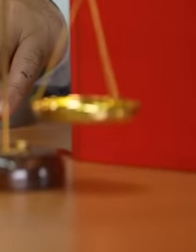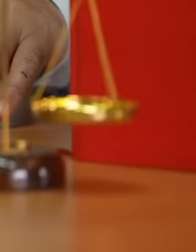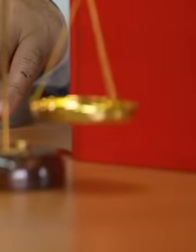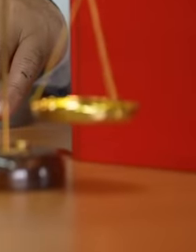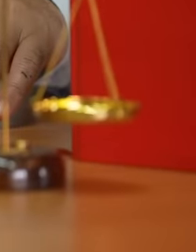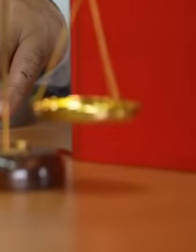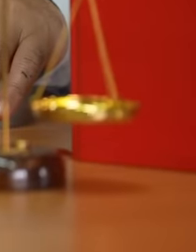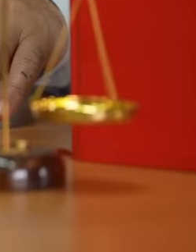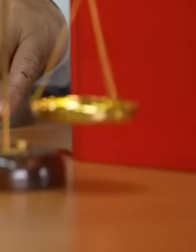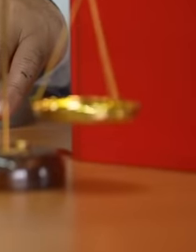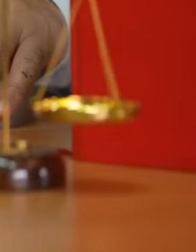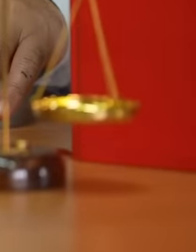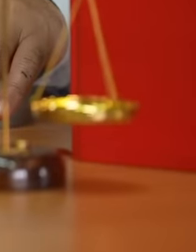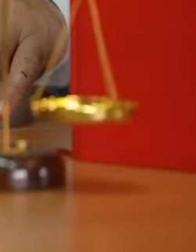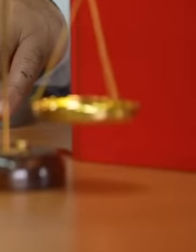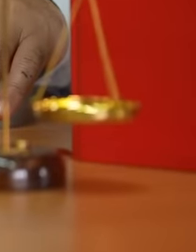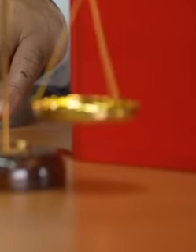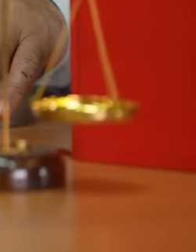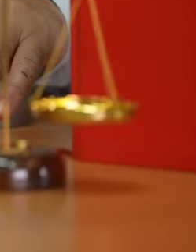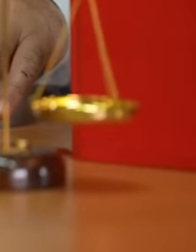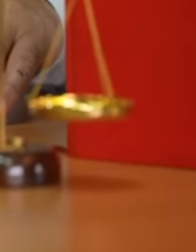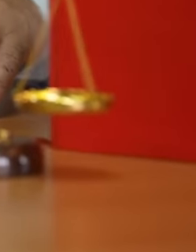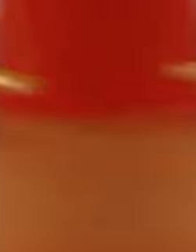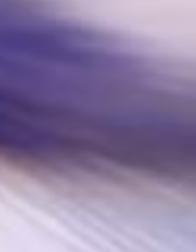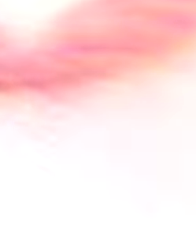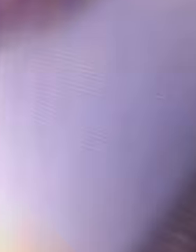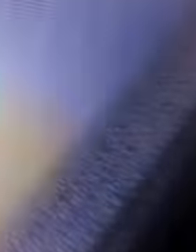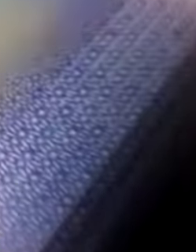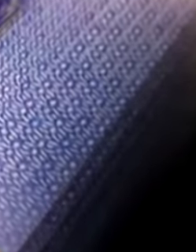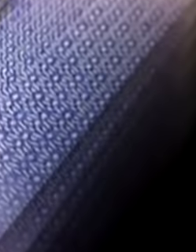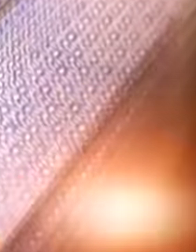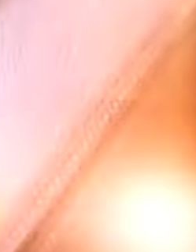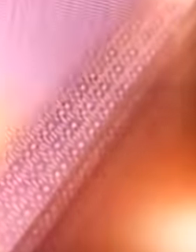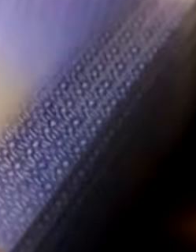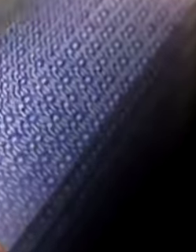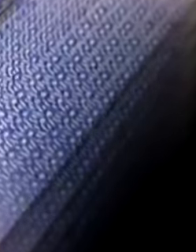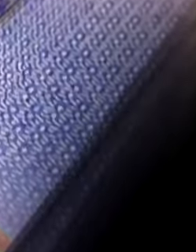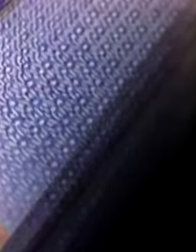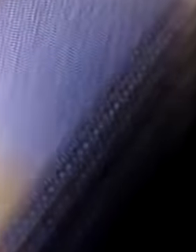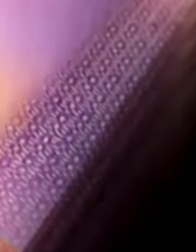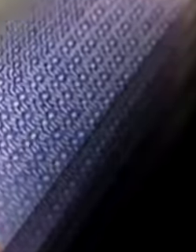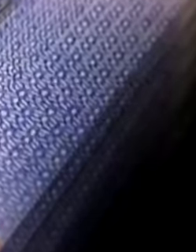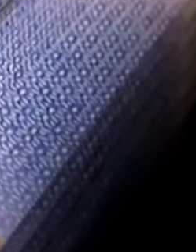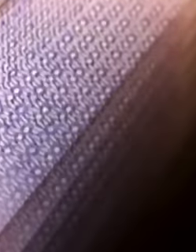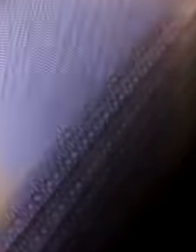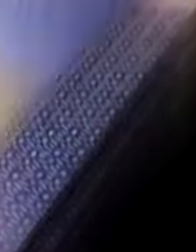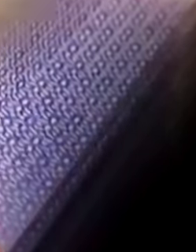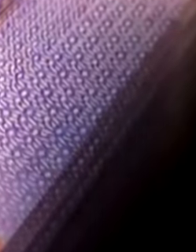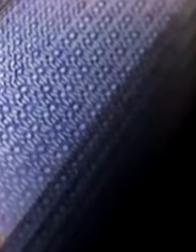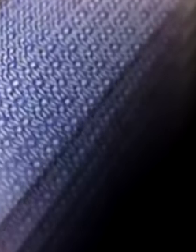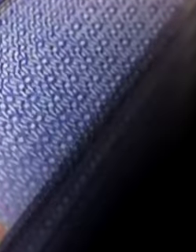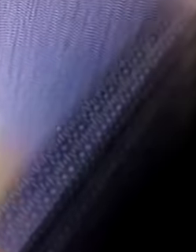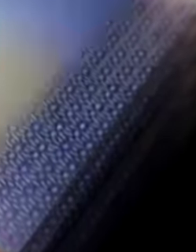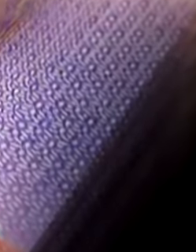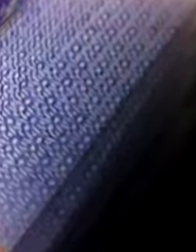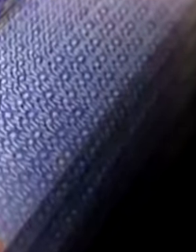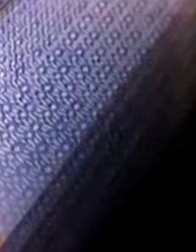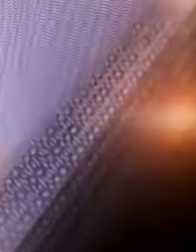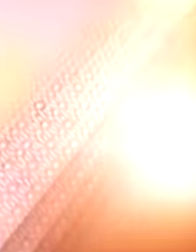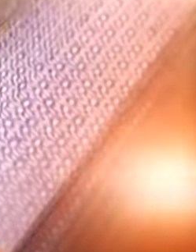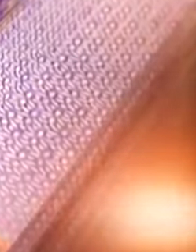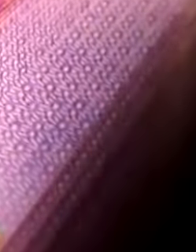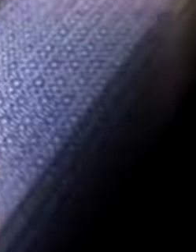estos retrasos y garantizar que las empresas cumplan sus obligaciones tributarias de manera